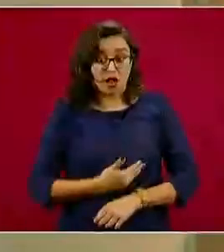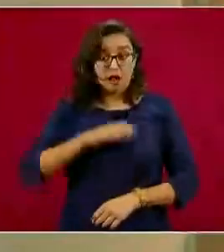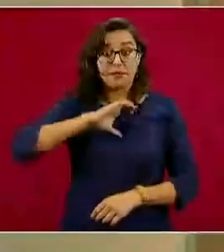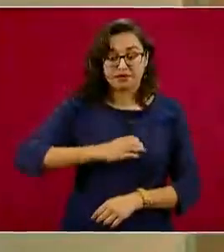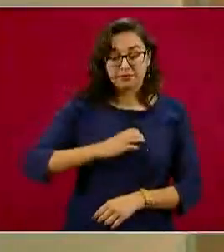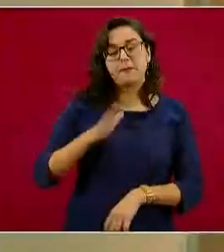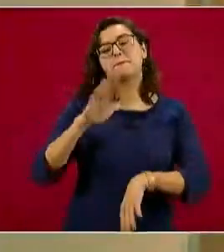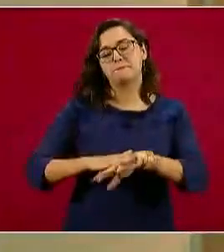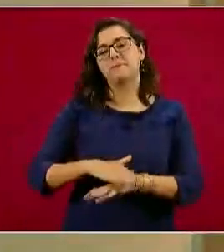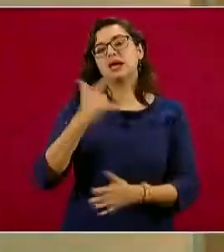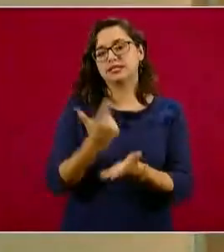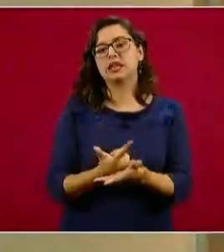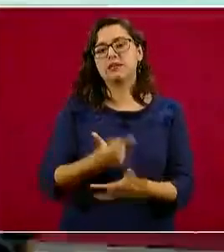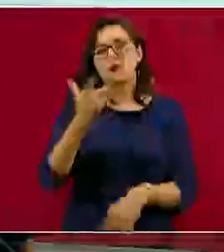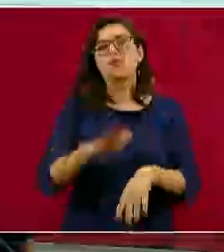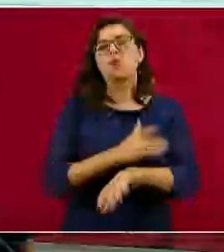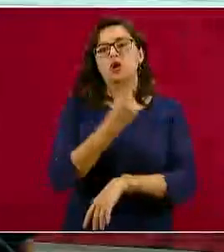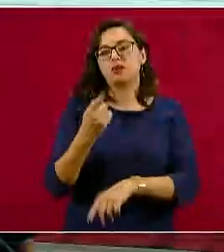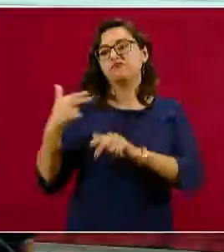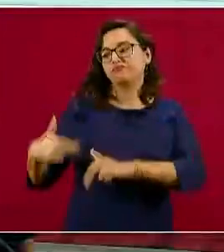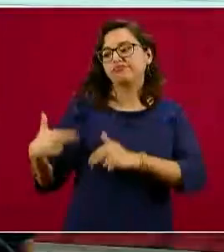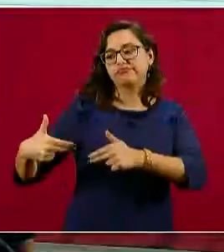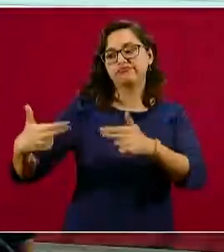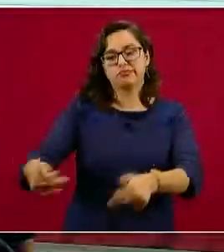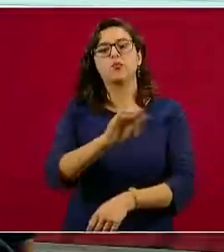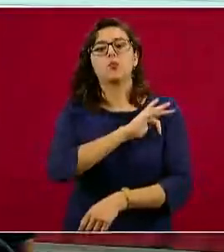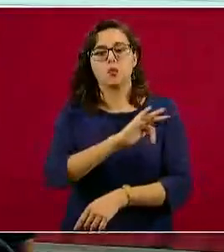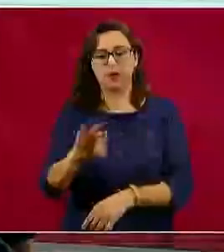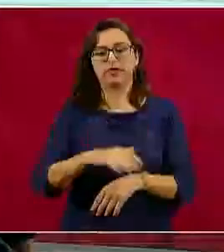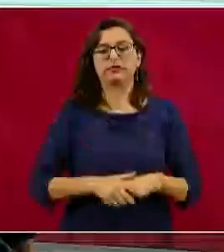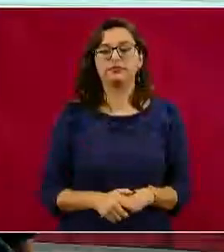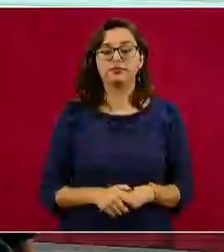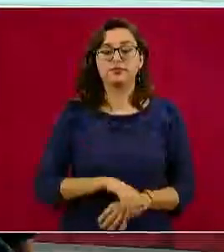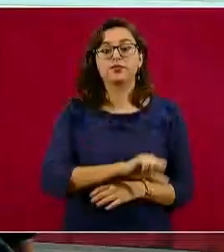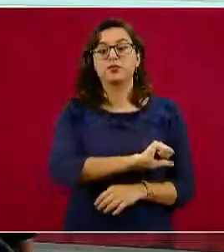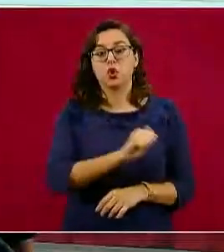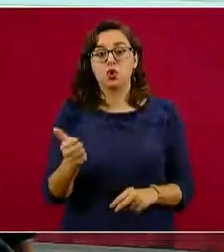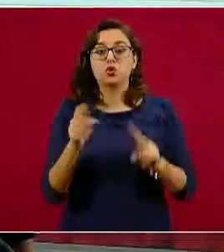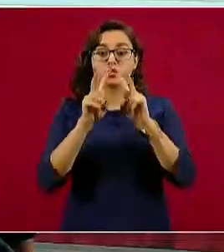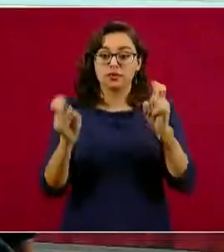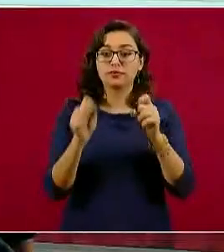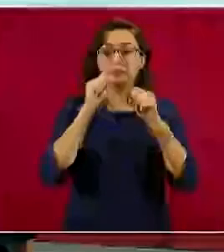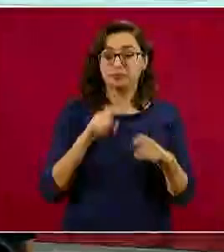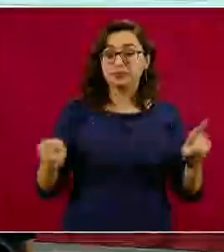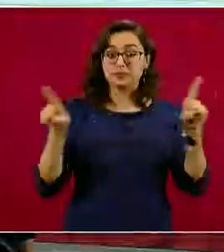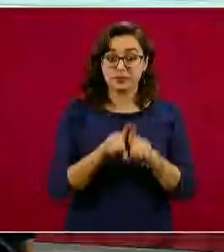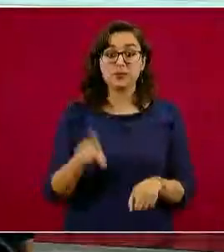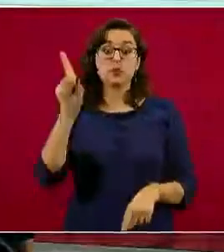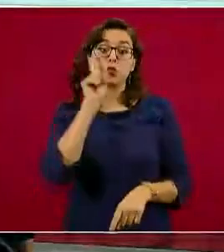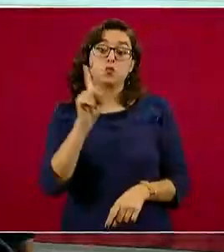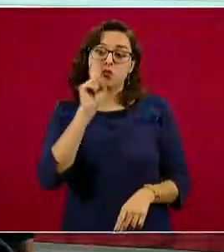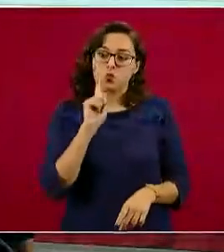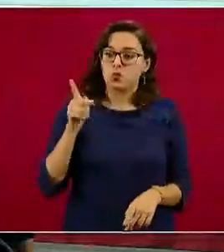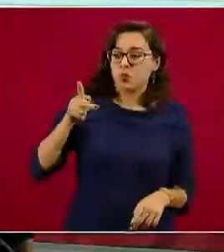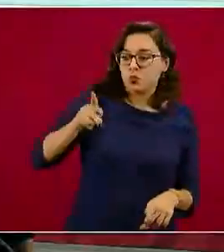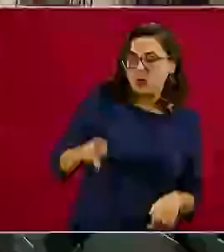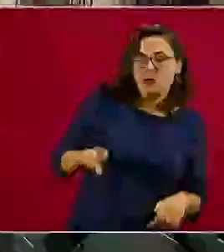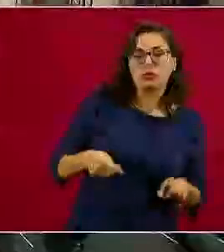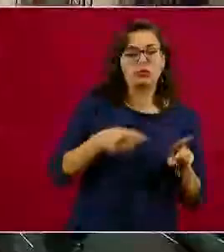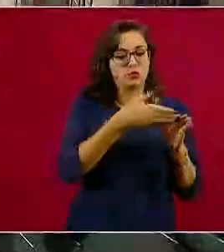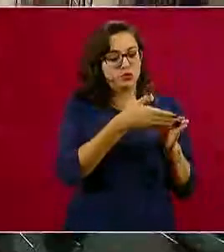una persona que no tiene este antecedente. Otra parte muy importante es los ciclos menstruales. Es decir, que conforme